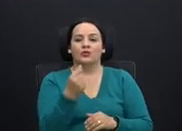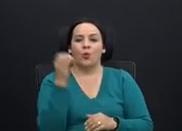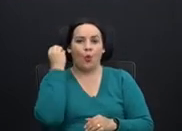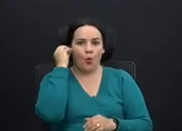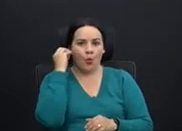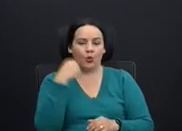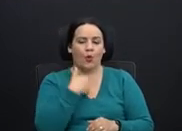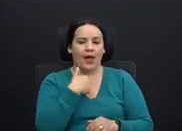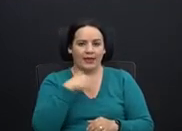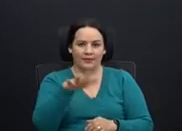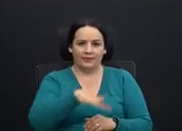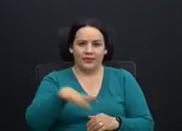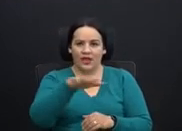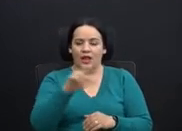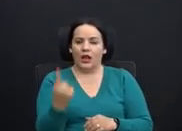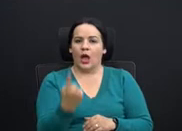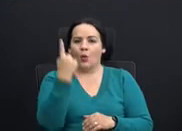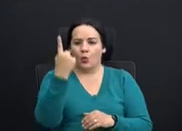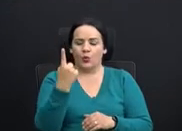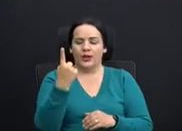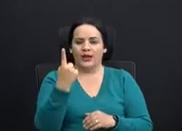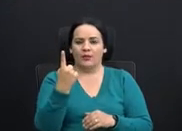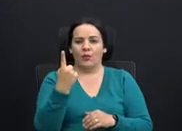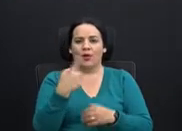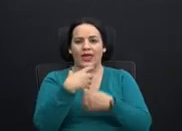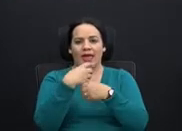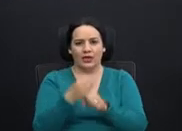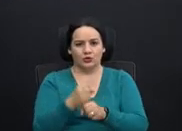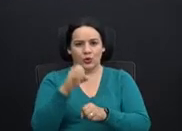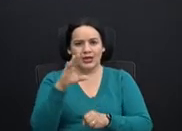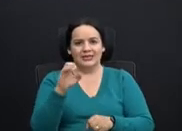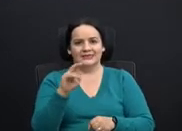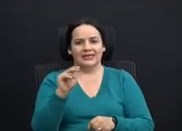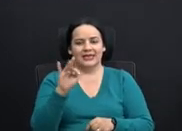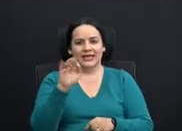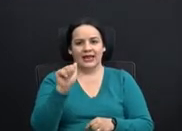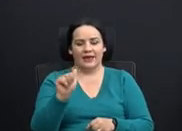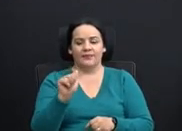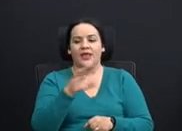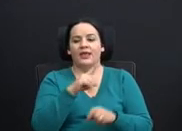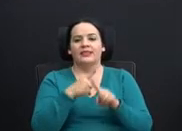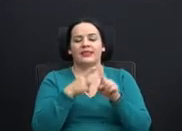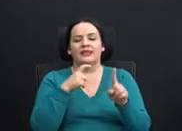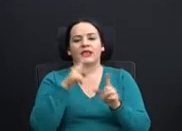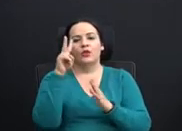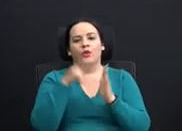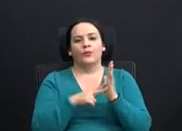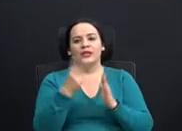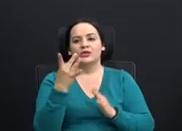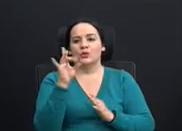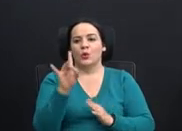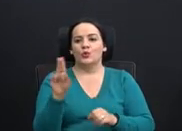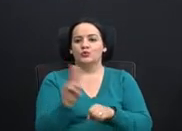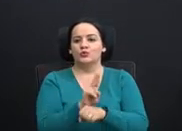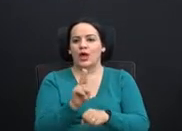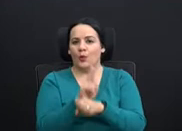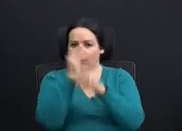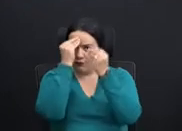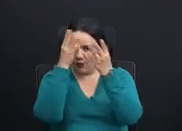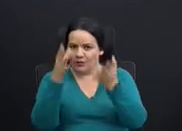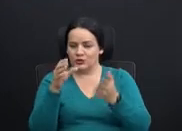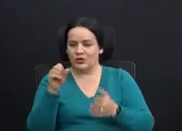básicamente la única referencia que ha hecho en CETENA. Desde el 2018 hemos usado la información de Setena